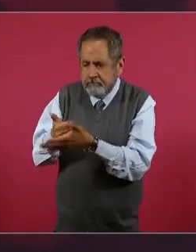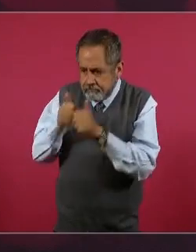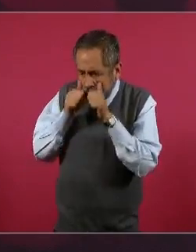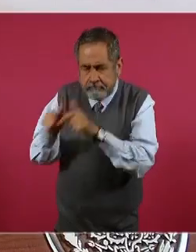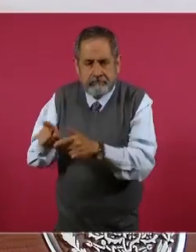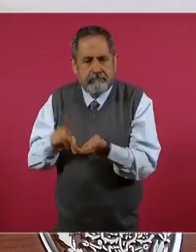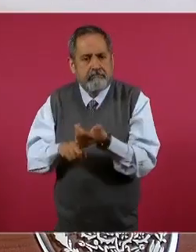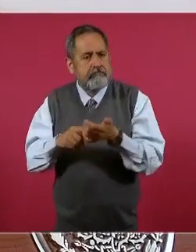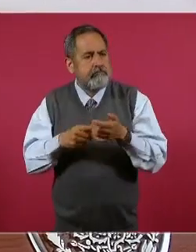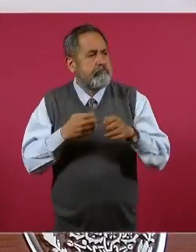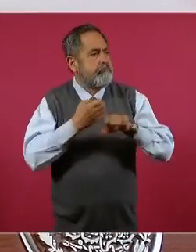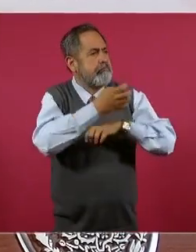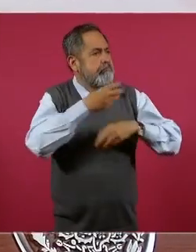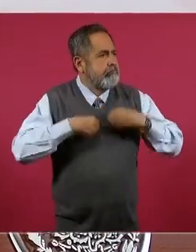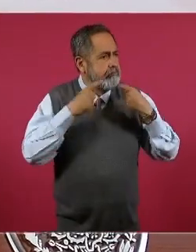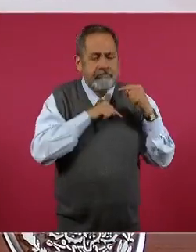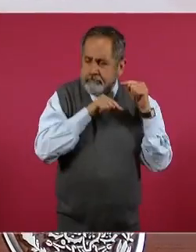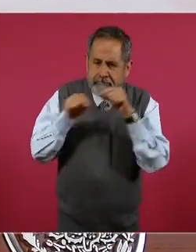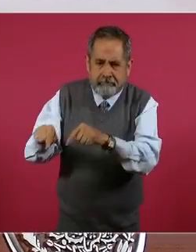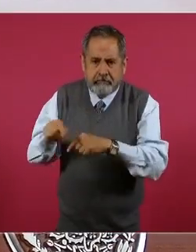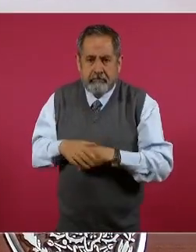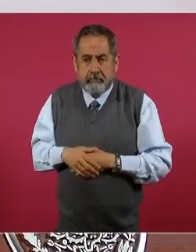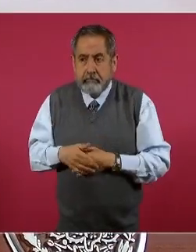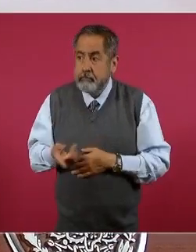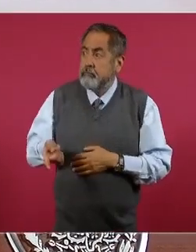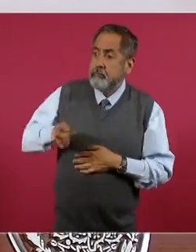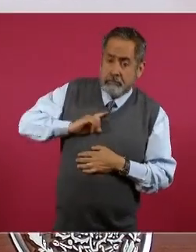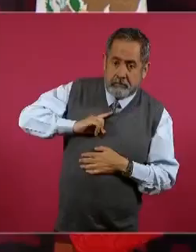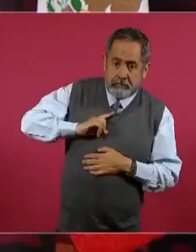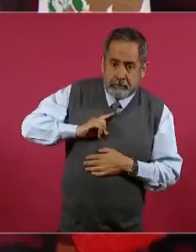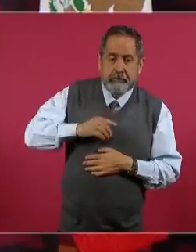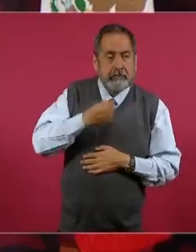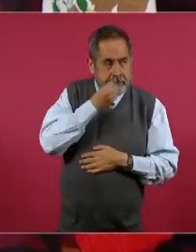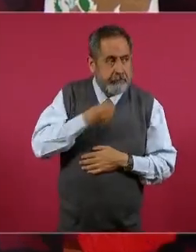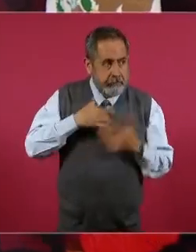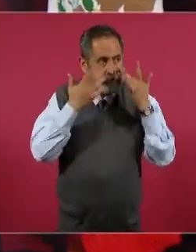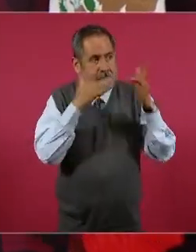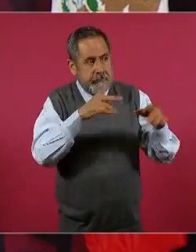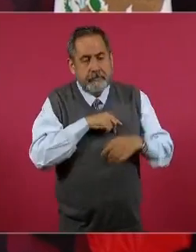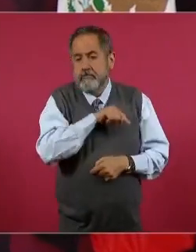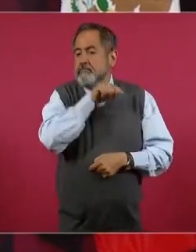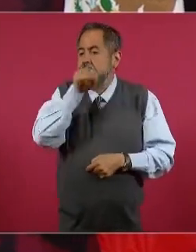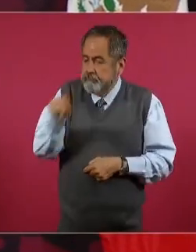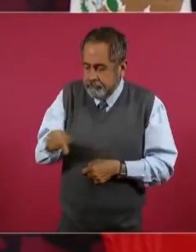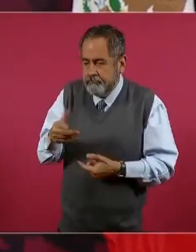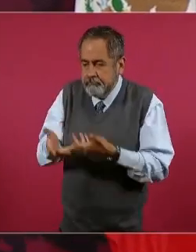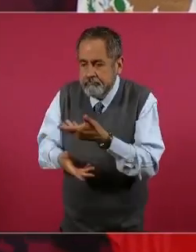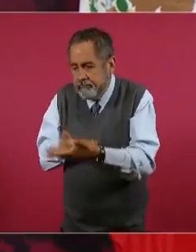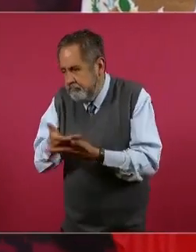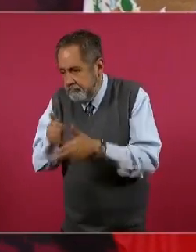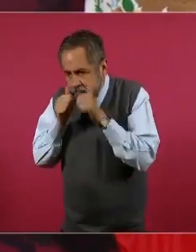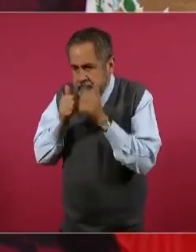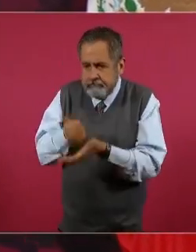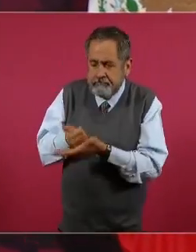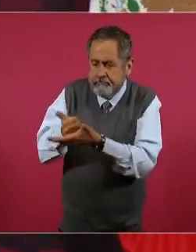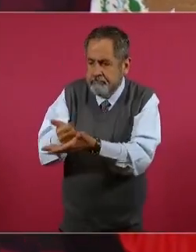Estado de México, y si les toca, tienen que ir a dar el servicio.